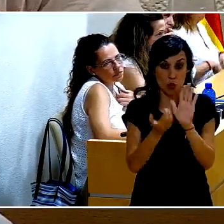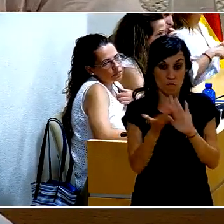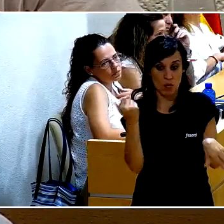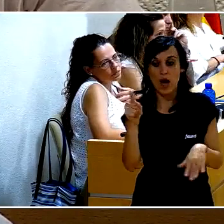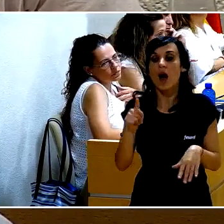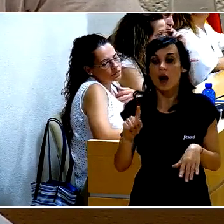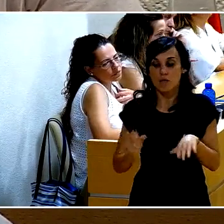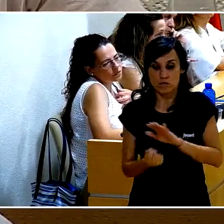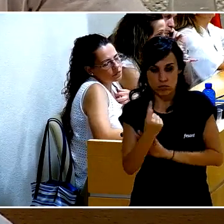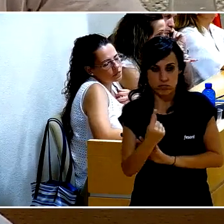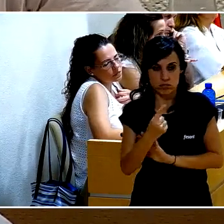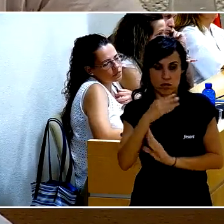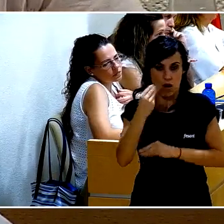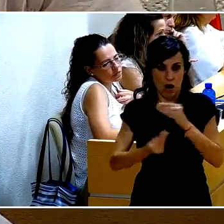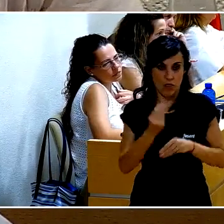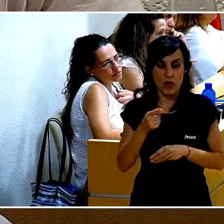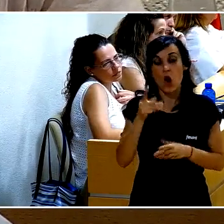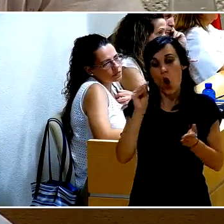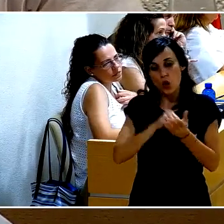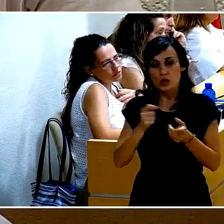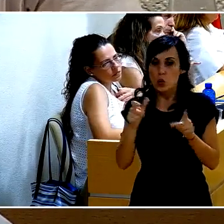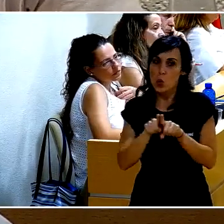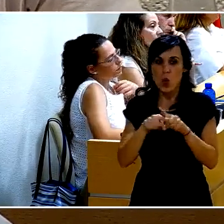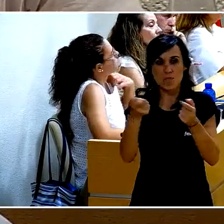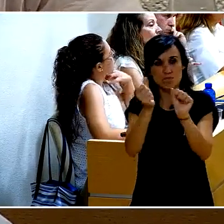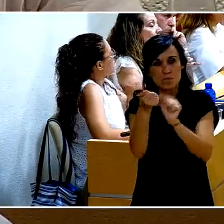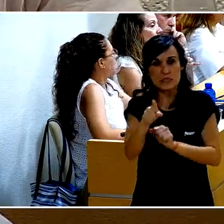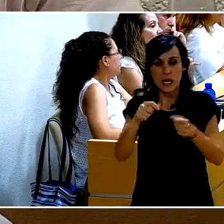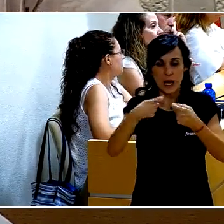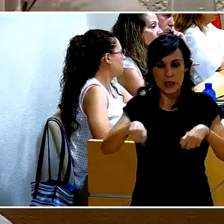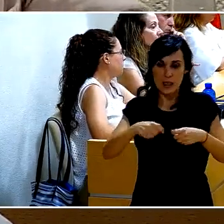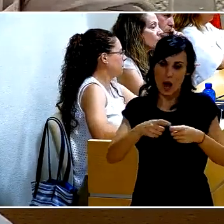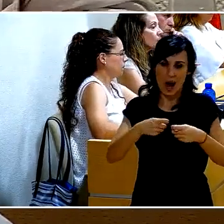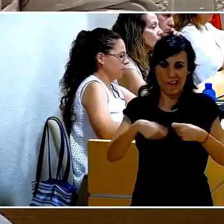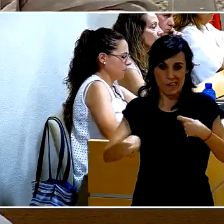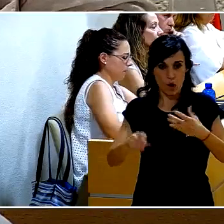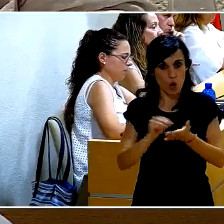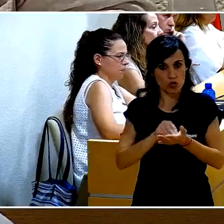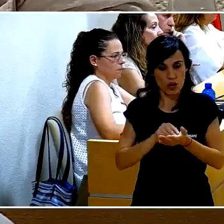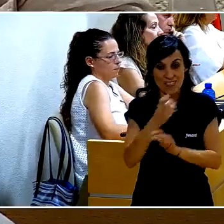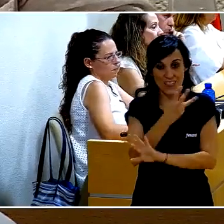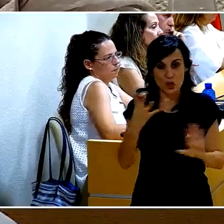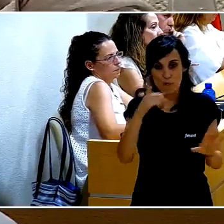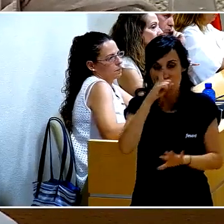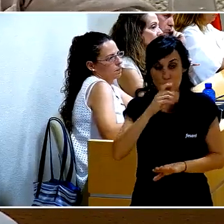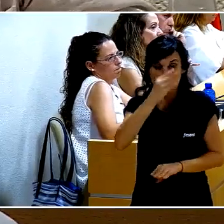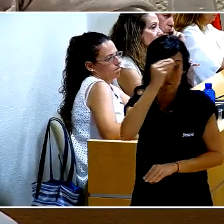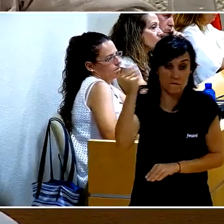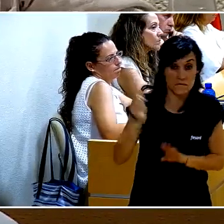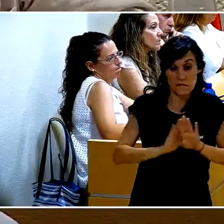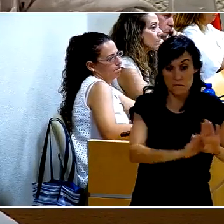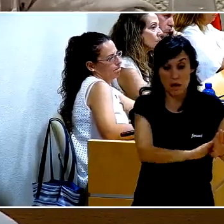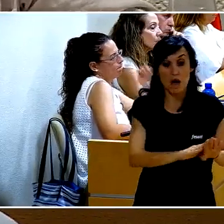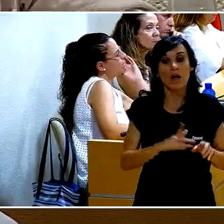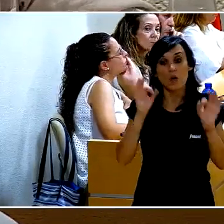hubiese generado, reabriendo heridas que llevaban como mínimo 39 años cerrados, exactamente